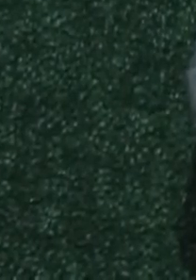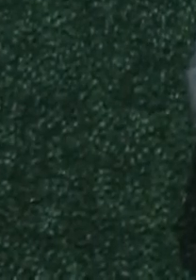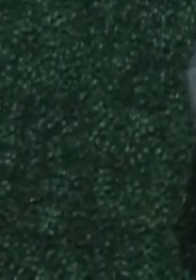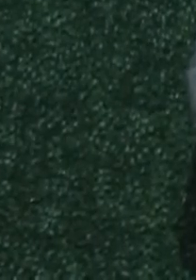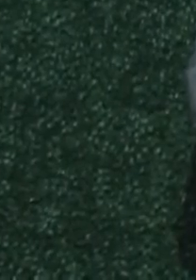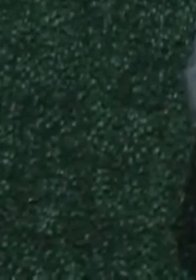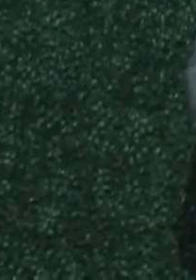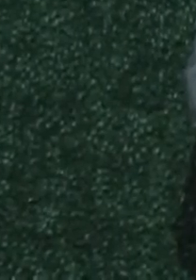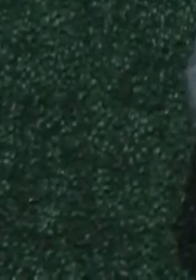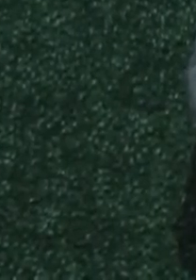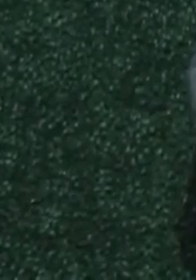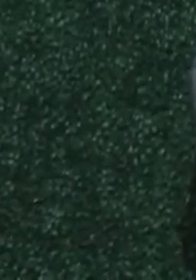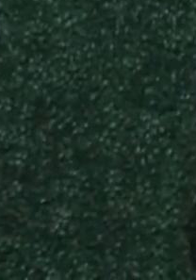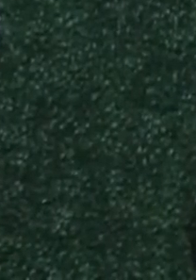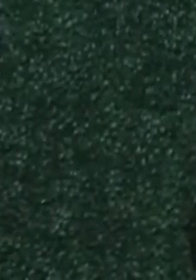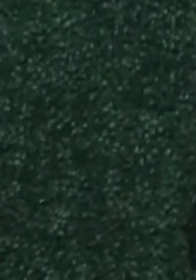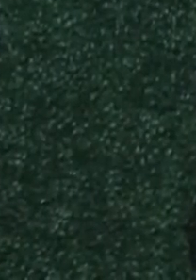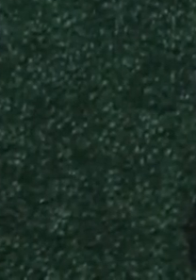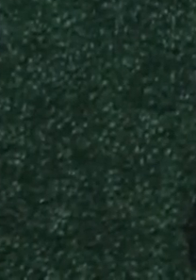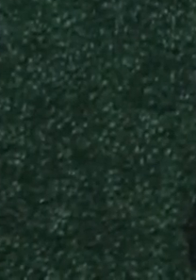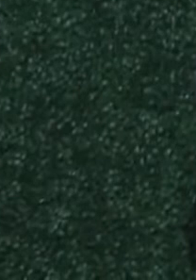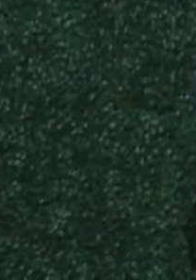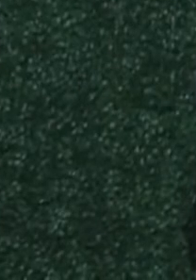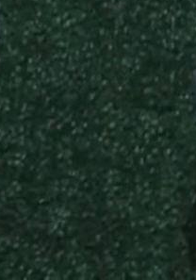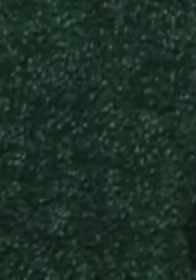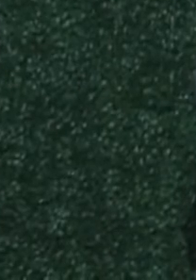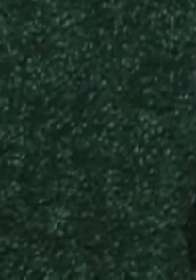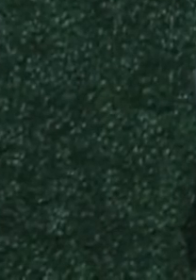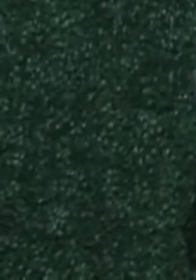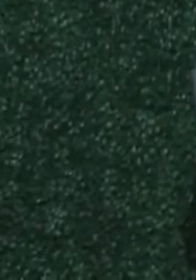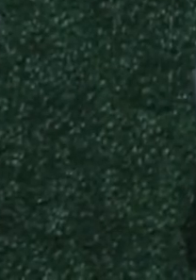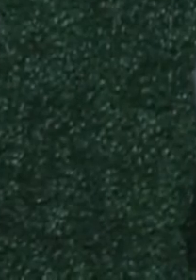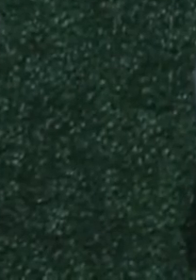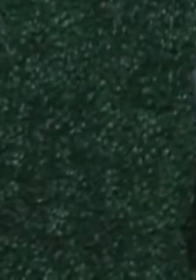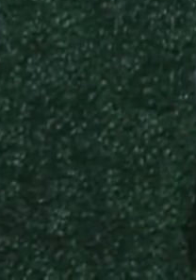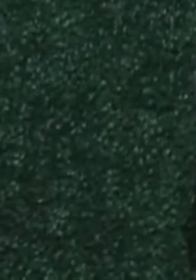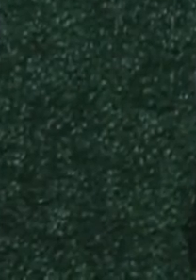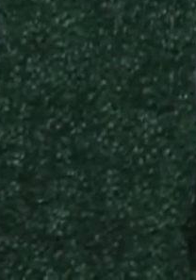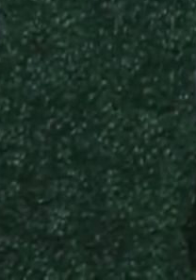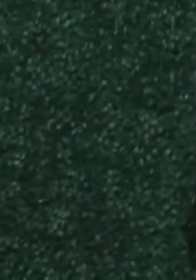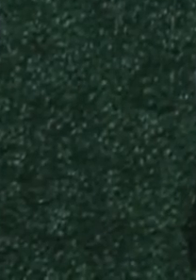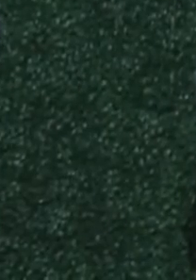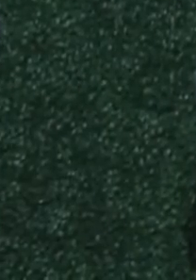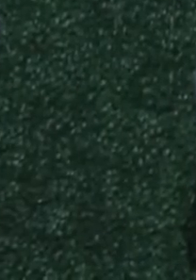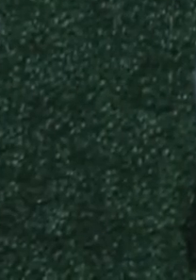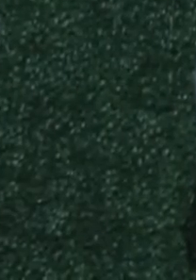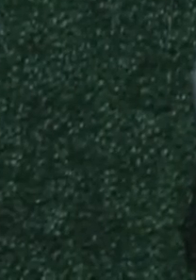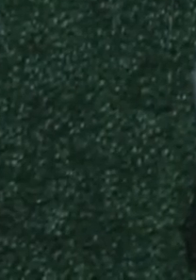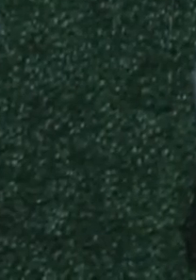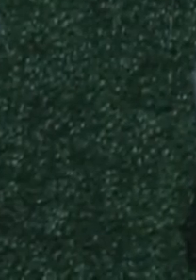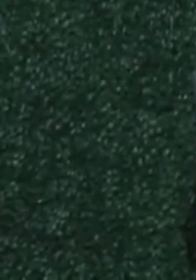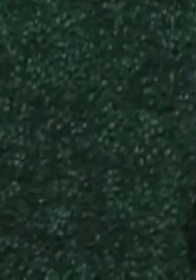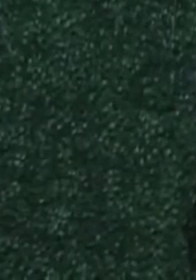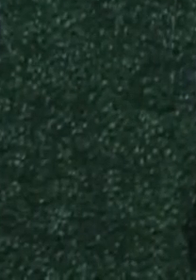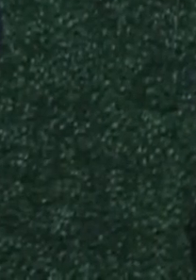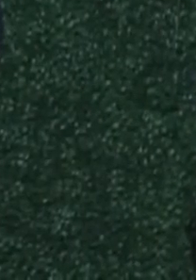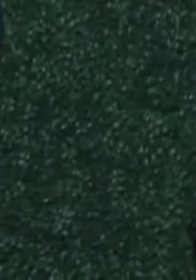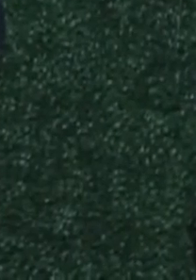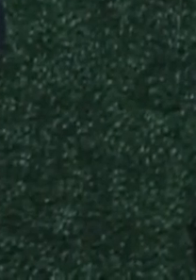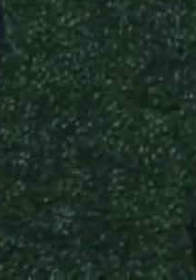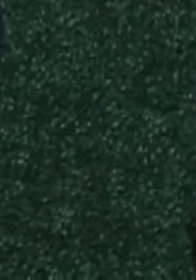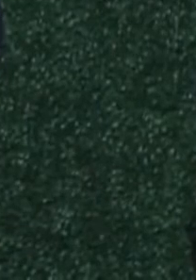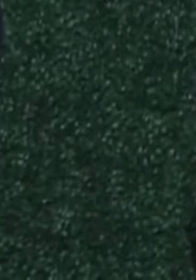después dice: solo salí con mi bordón, y ahora que voy de regreso, dos campamentos me